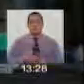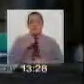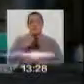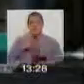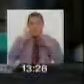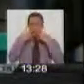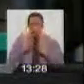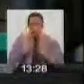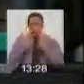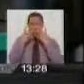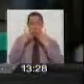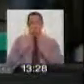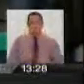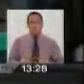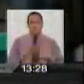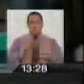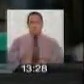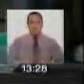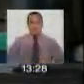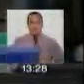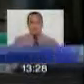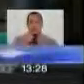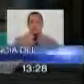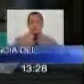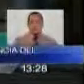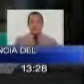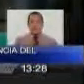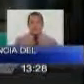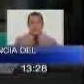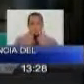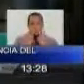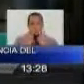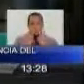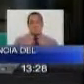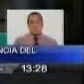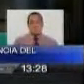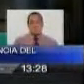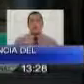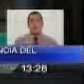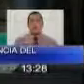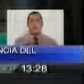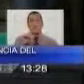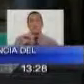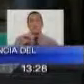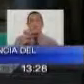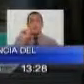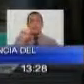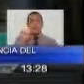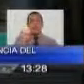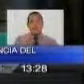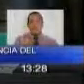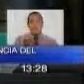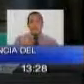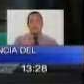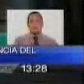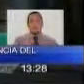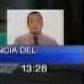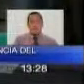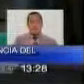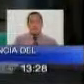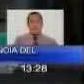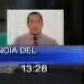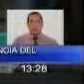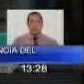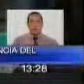las radiografías del terrorista Tito, en donde se encontró otra bala, con lo cual se desbarató la